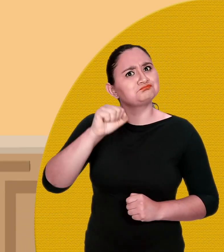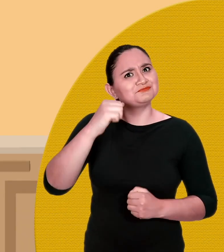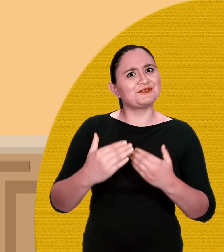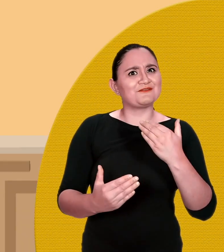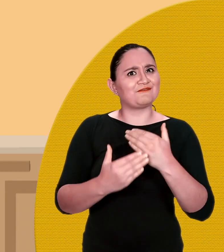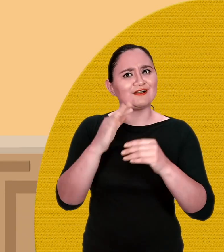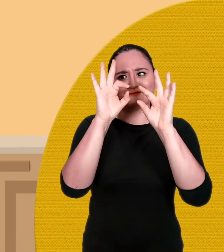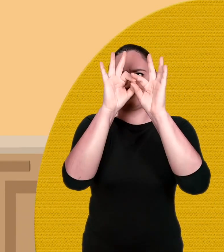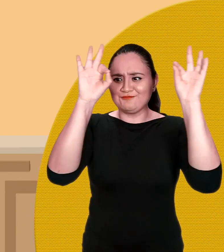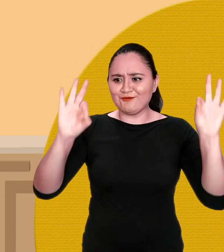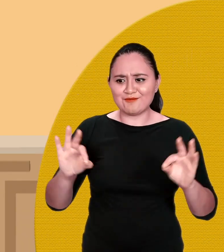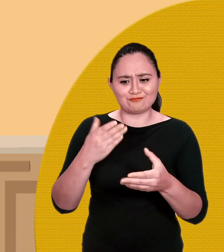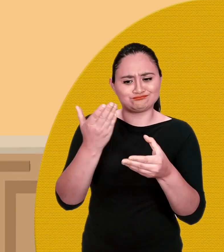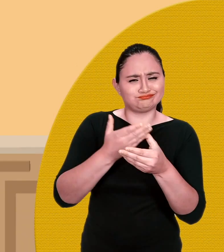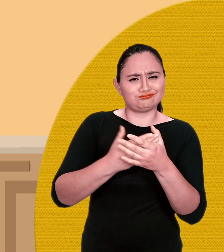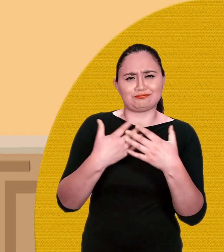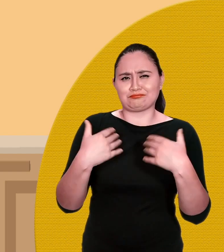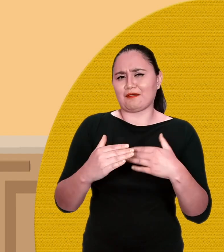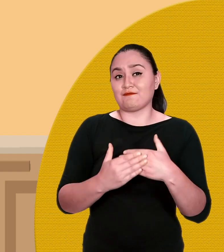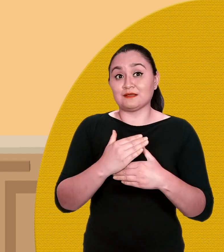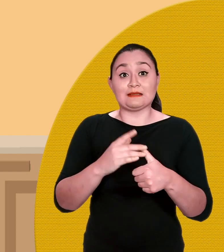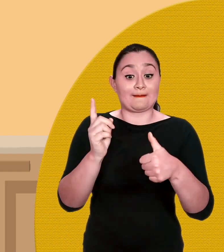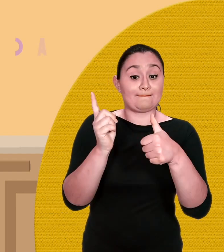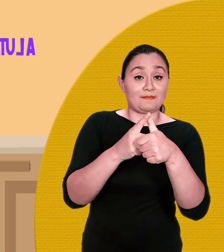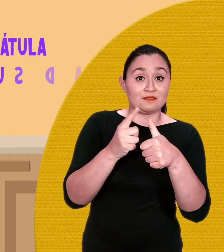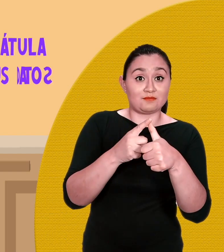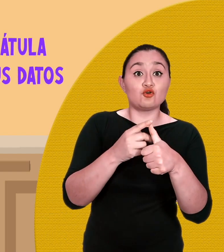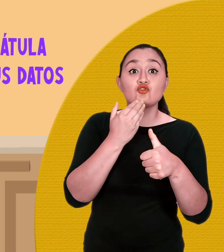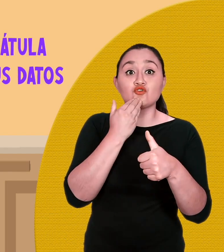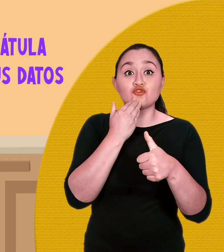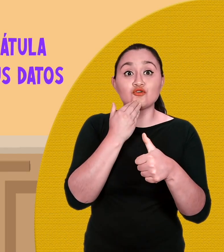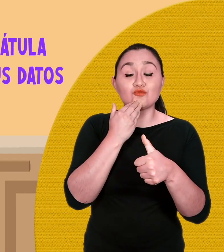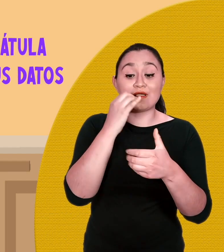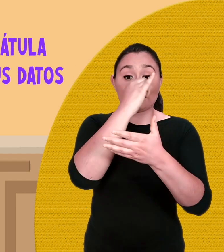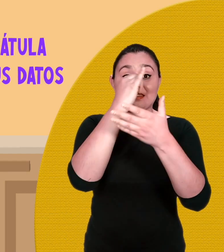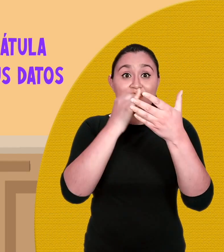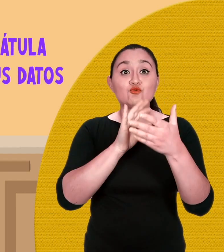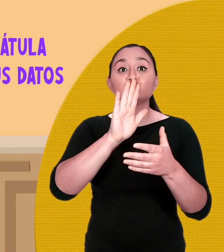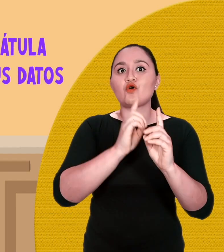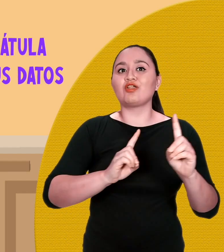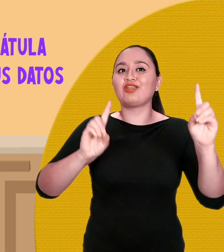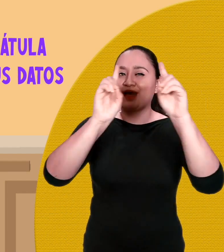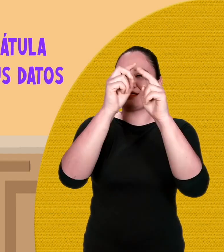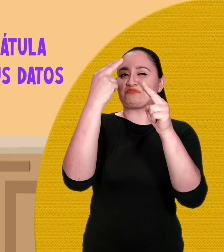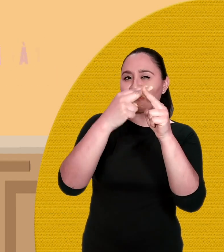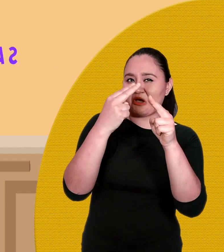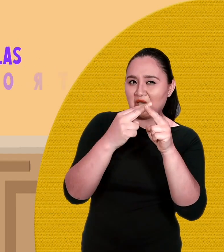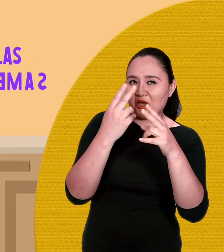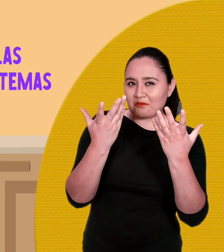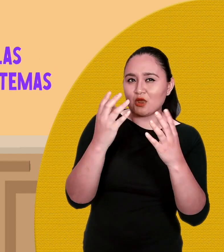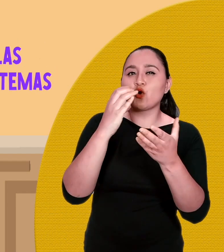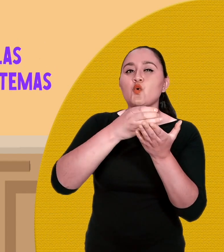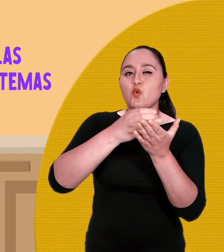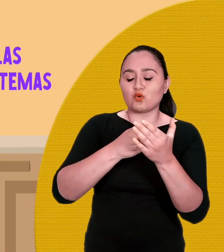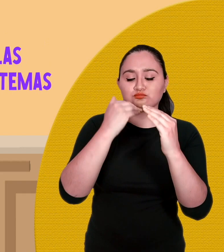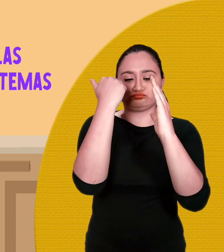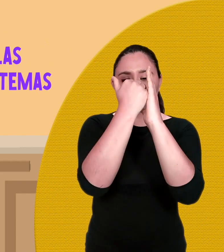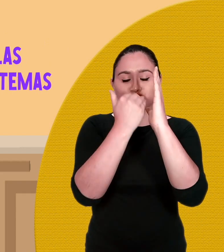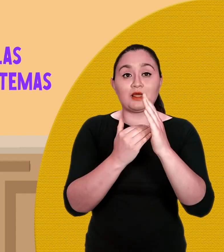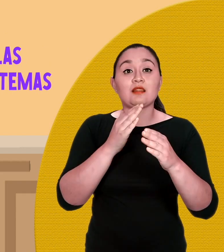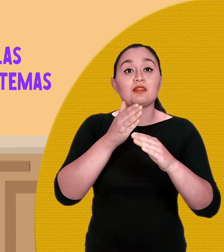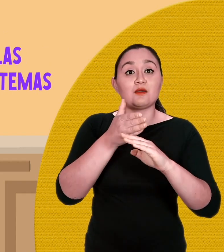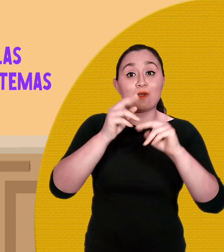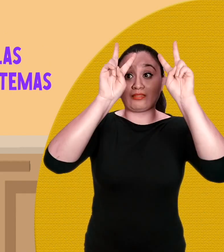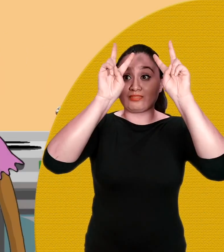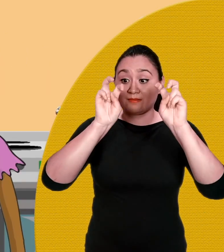muy sencillo el esquema para hacer un portafolio. Primero, haces una carátula principal con tus datos. Luego, haces carátulas o